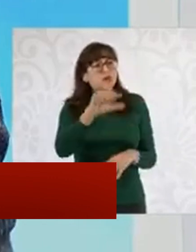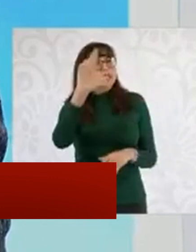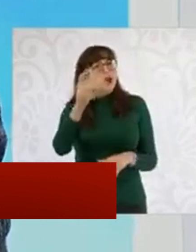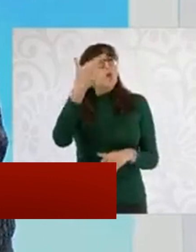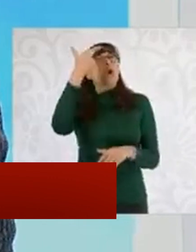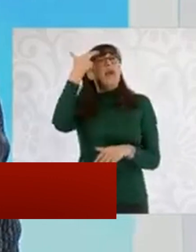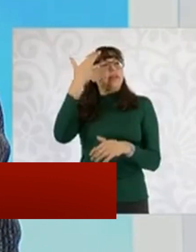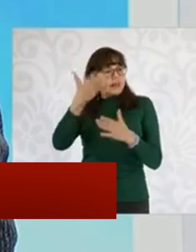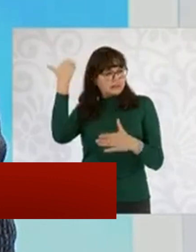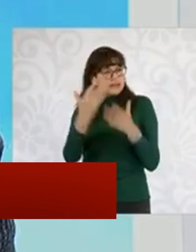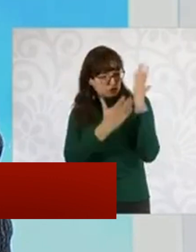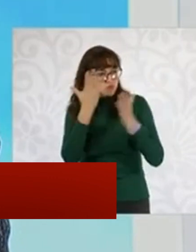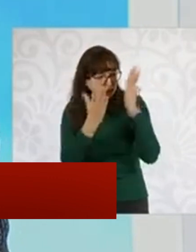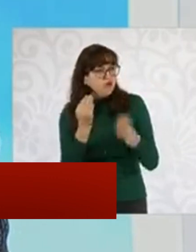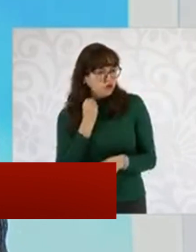tienen algo de